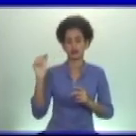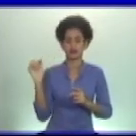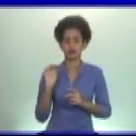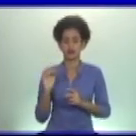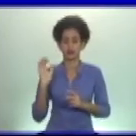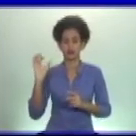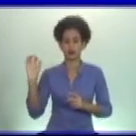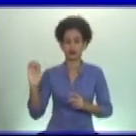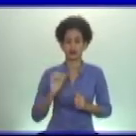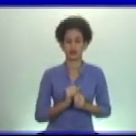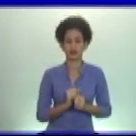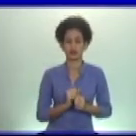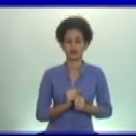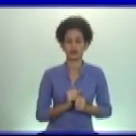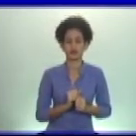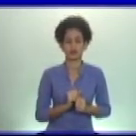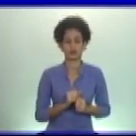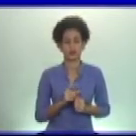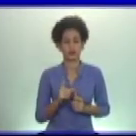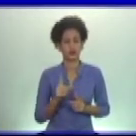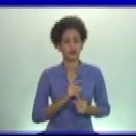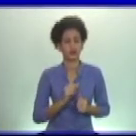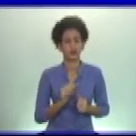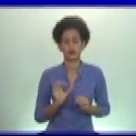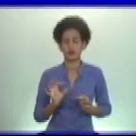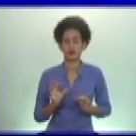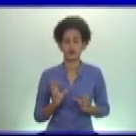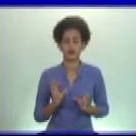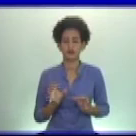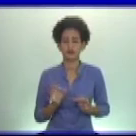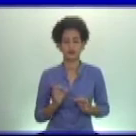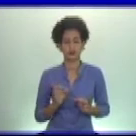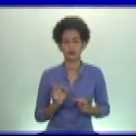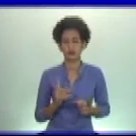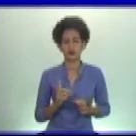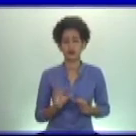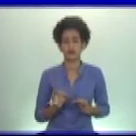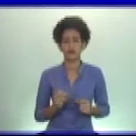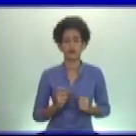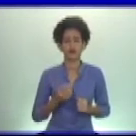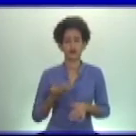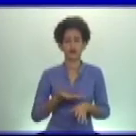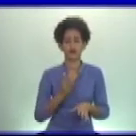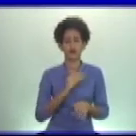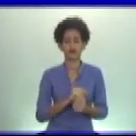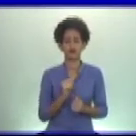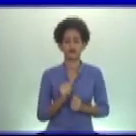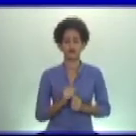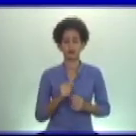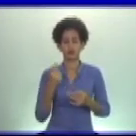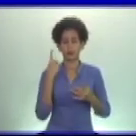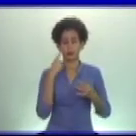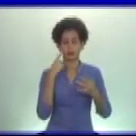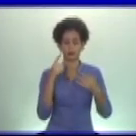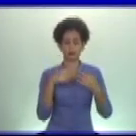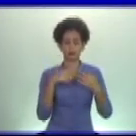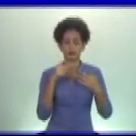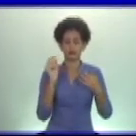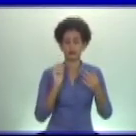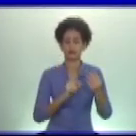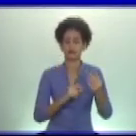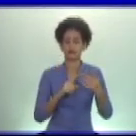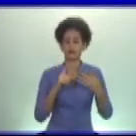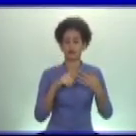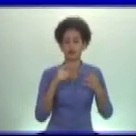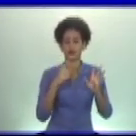atención. Aquí no hay restricciones de ningún tipo como la vimos en la anterior. Por tanto, el conjunto imagen de la función, de esta función, serían los